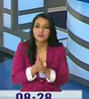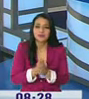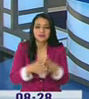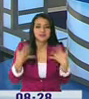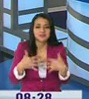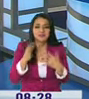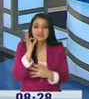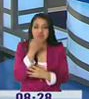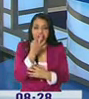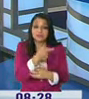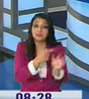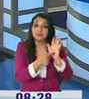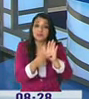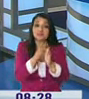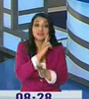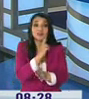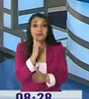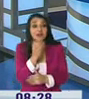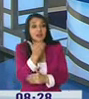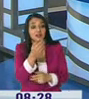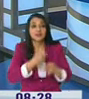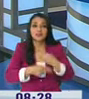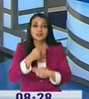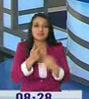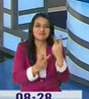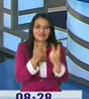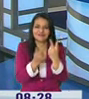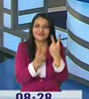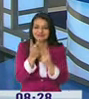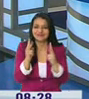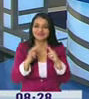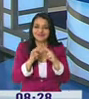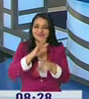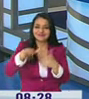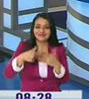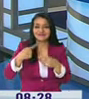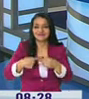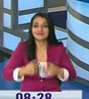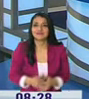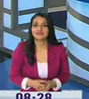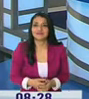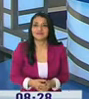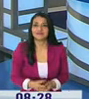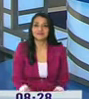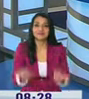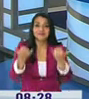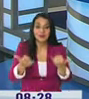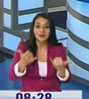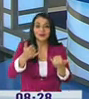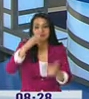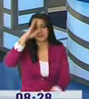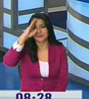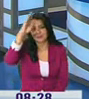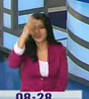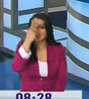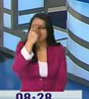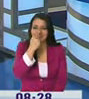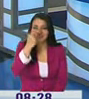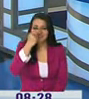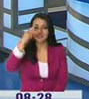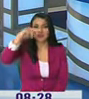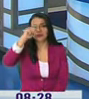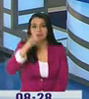vamos mostrando en nuestros segmentos para que ustedes también visiten y conozcan toda nuestra capital hermosa. Ahora es momento del segmento de Buen Humor y el Capi Peseta, que en esta ocasión